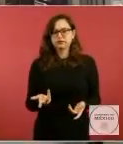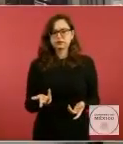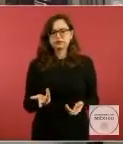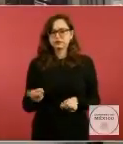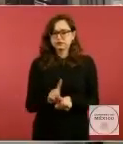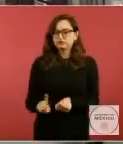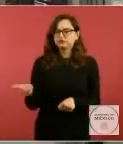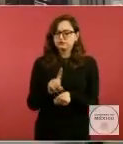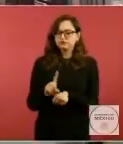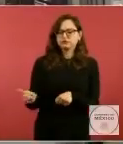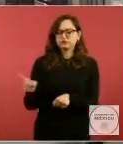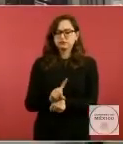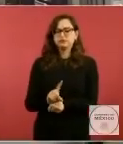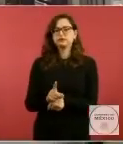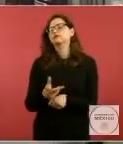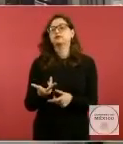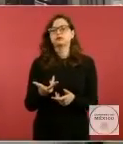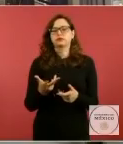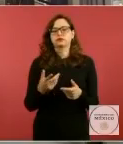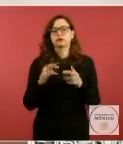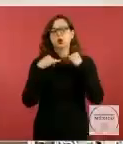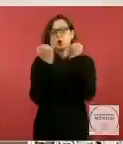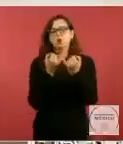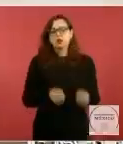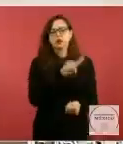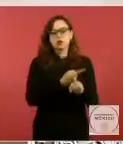los días el gabinete de seguridad,